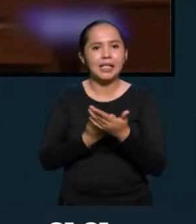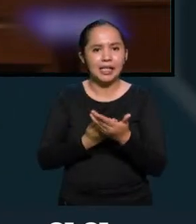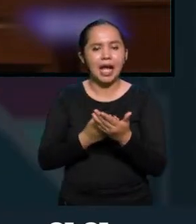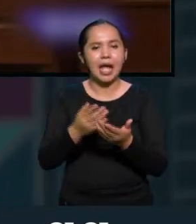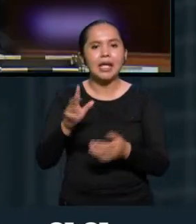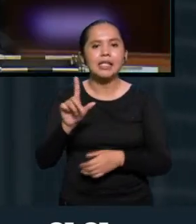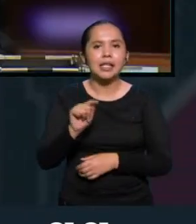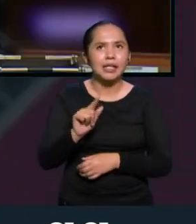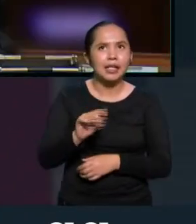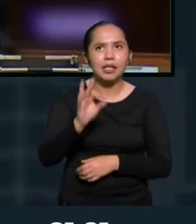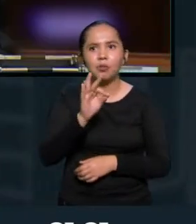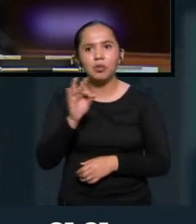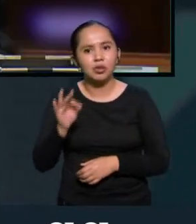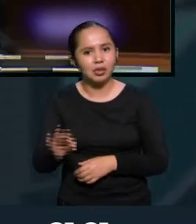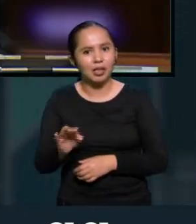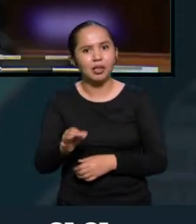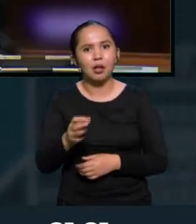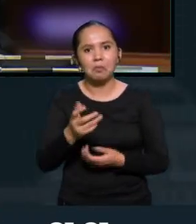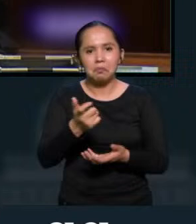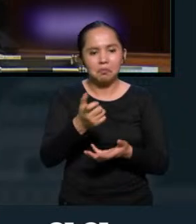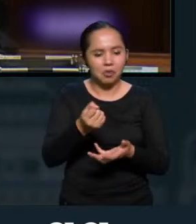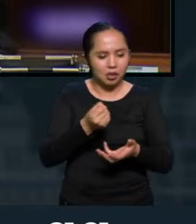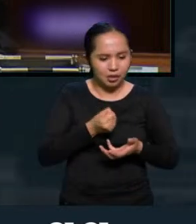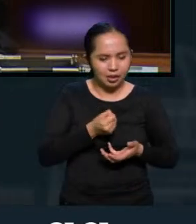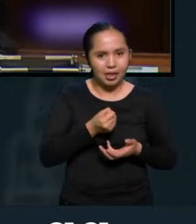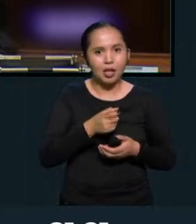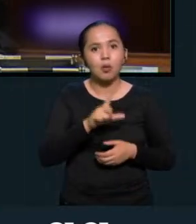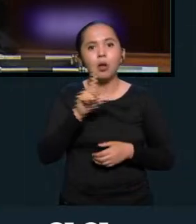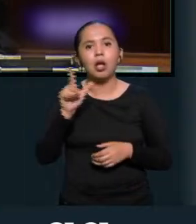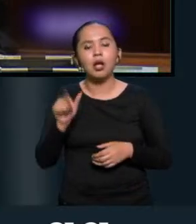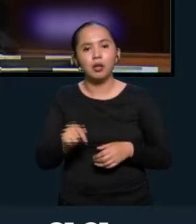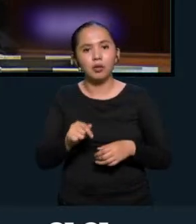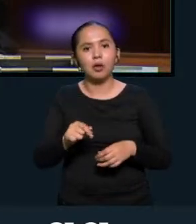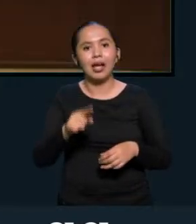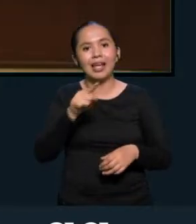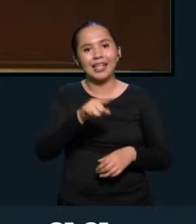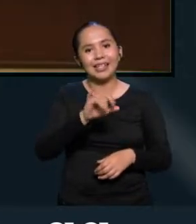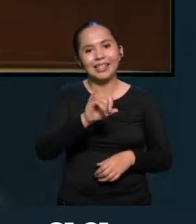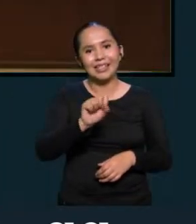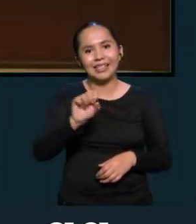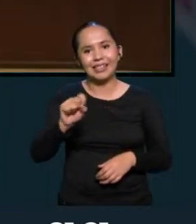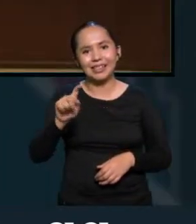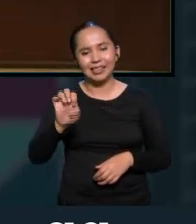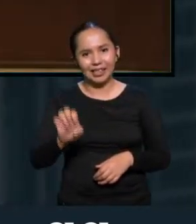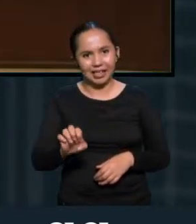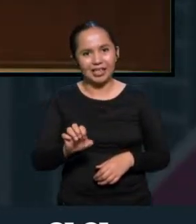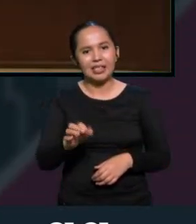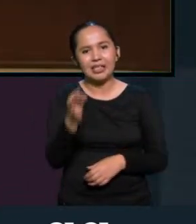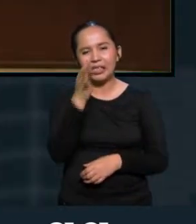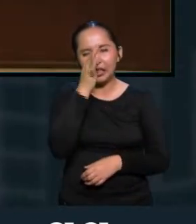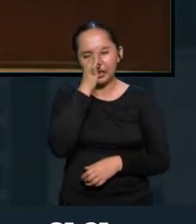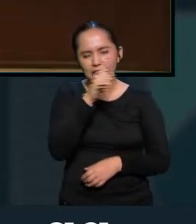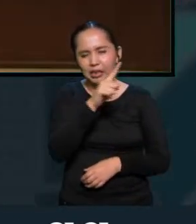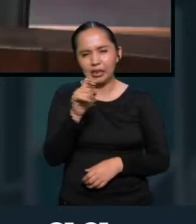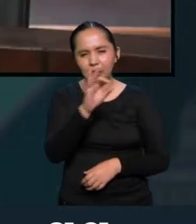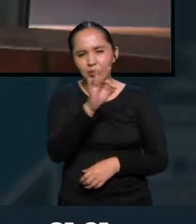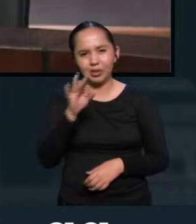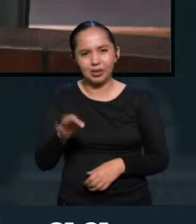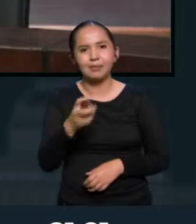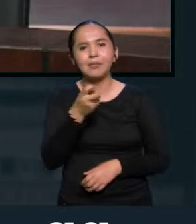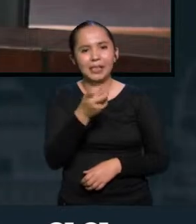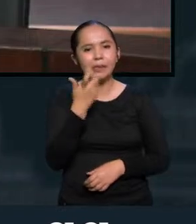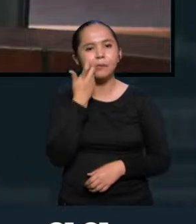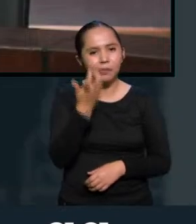el 70% de su ingreso, y a eso le tienes que sumar la del ISSSTE. Entonces ya estarían muy cerca del 100%, es lo que están buscando.